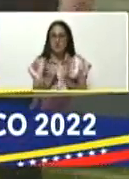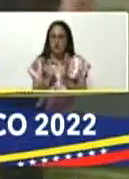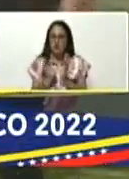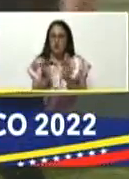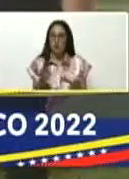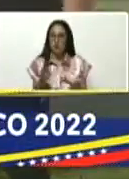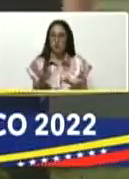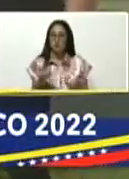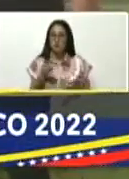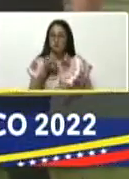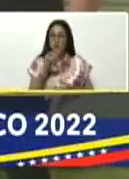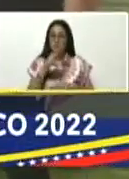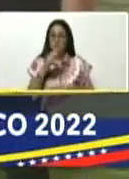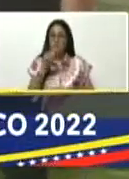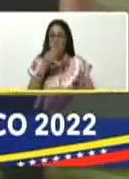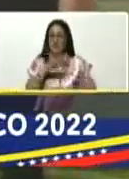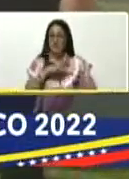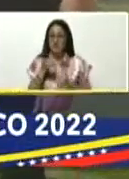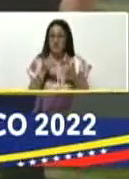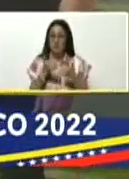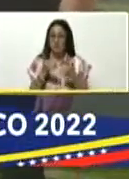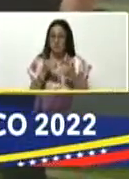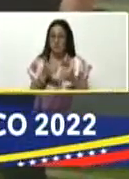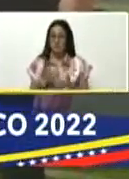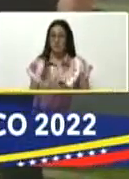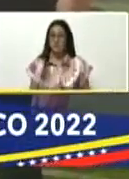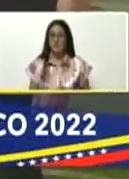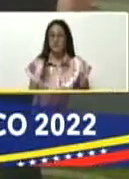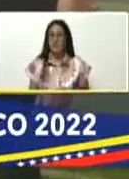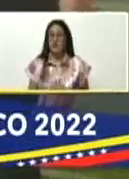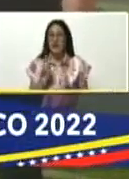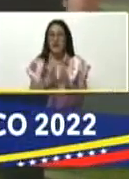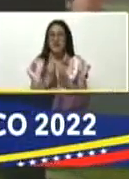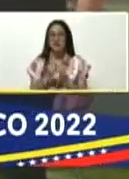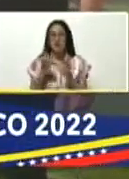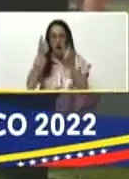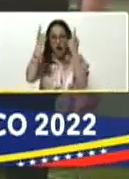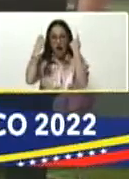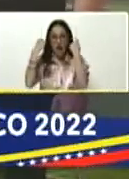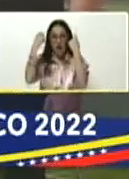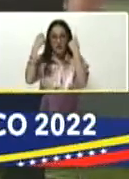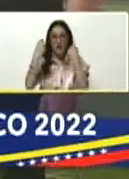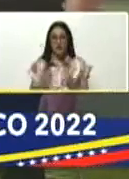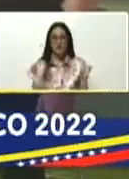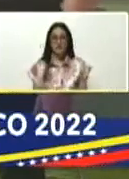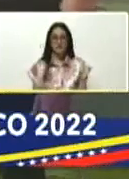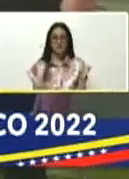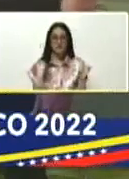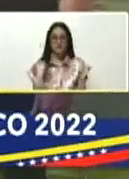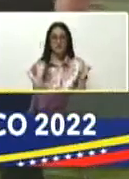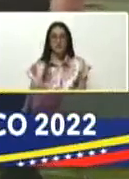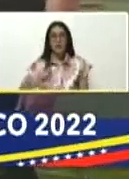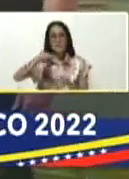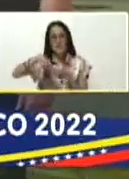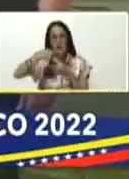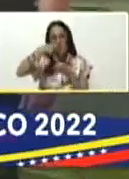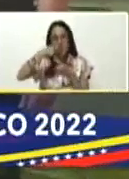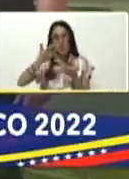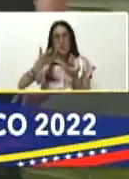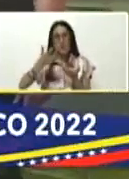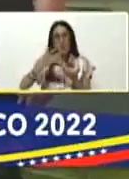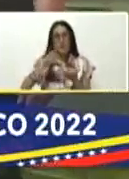propiedades beneficiosas. Elaboramos también producción de queso de cabra, yogur,